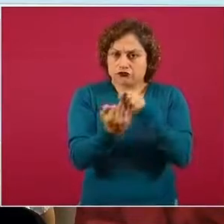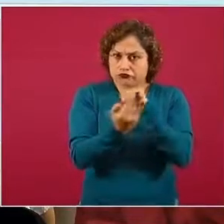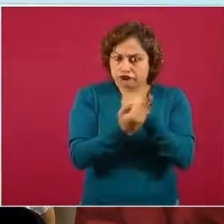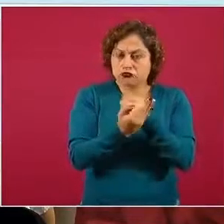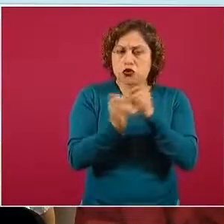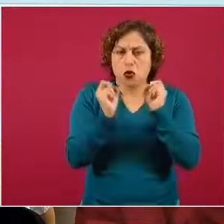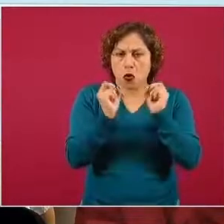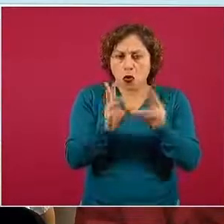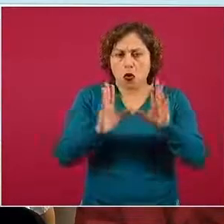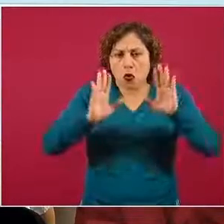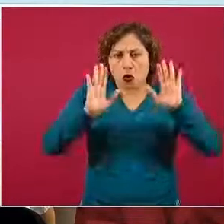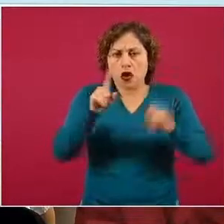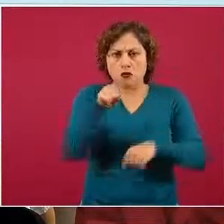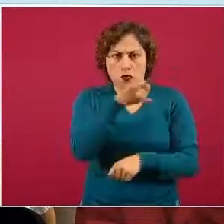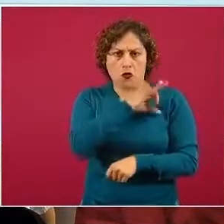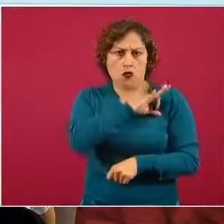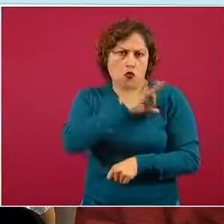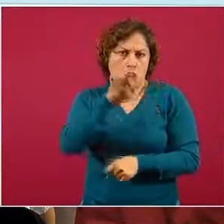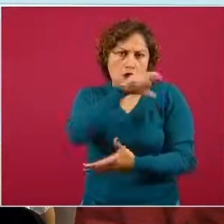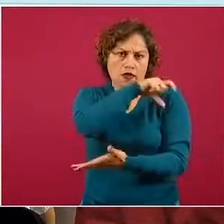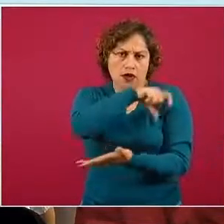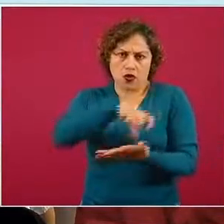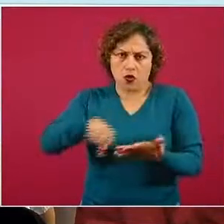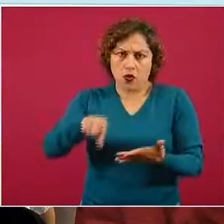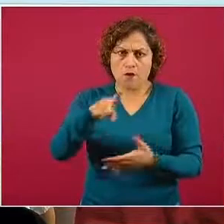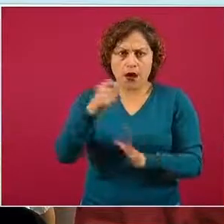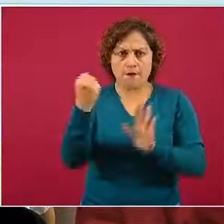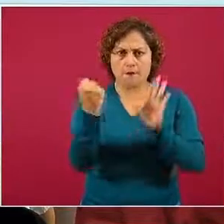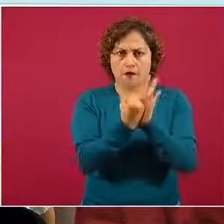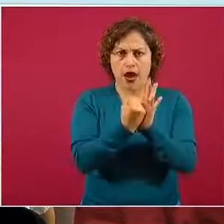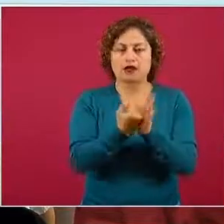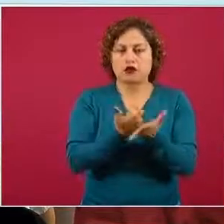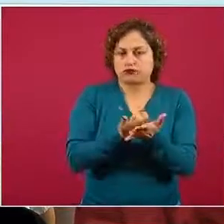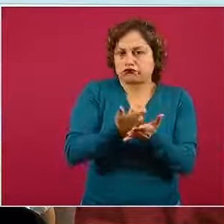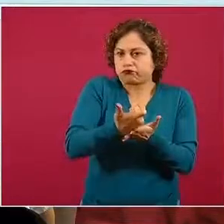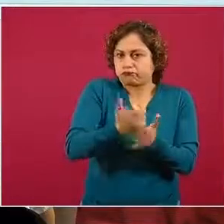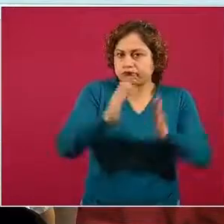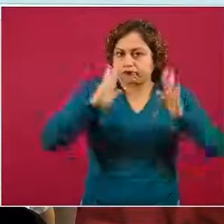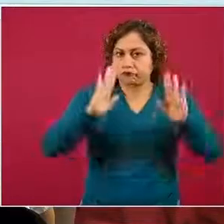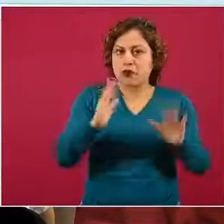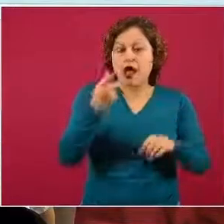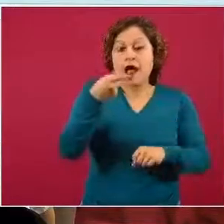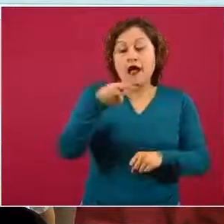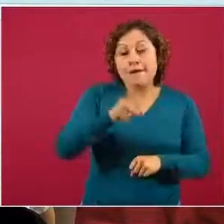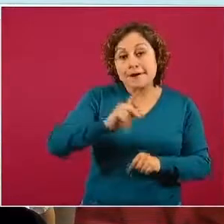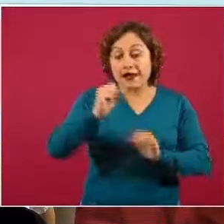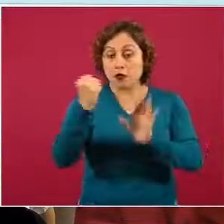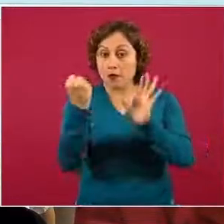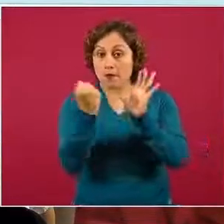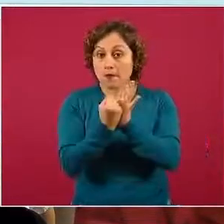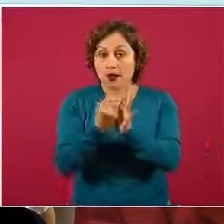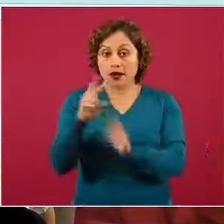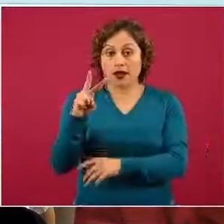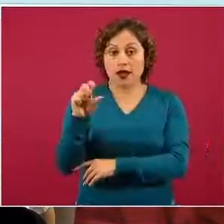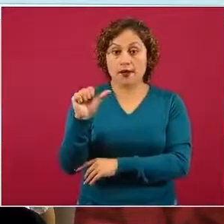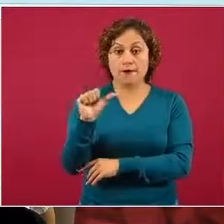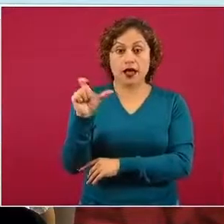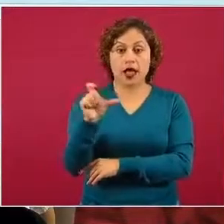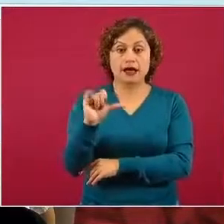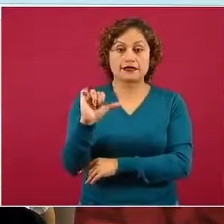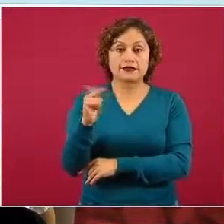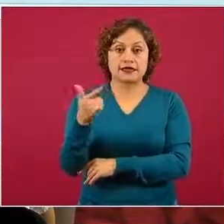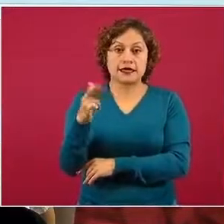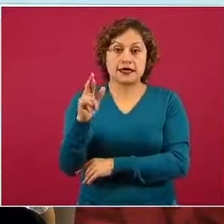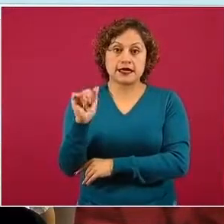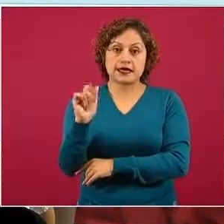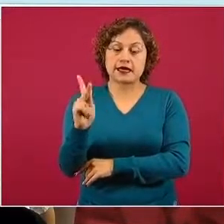pues bueno, pueden adquirirla y pueden pagar por ella, pero no debe de ser la vacuna Vaxigrip. Recordamos, esta es